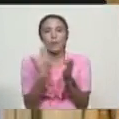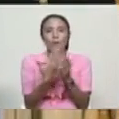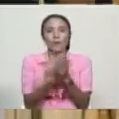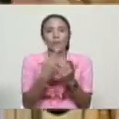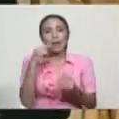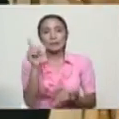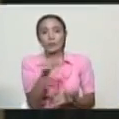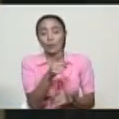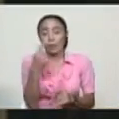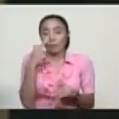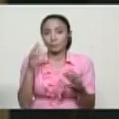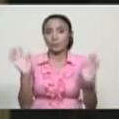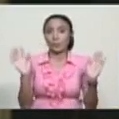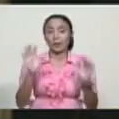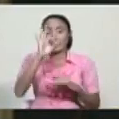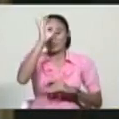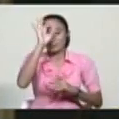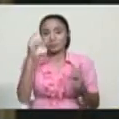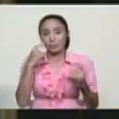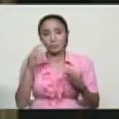sé para qué.